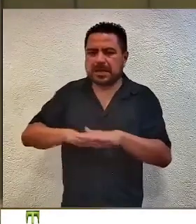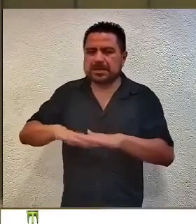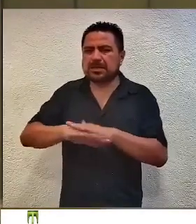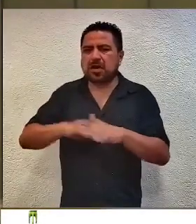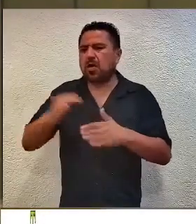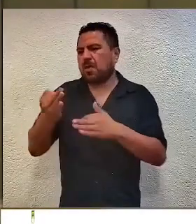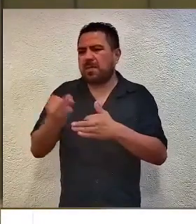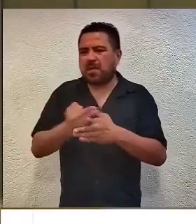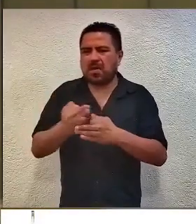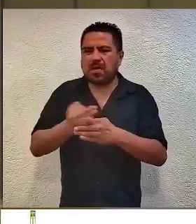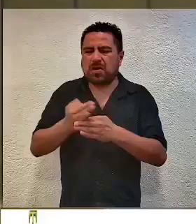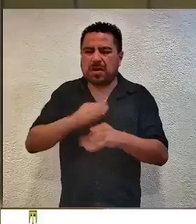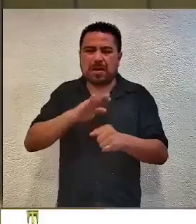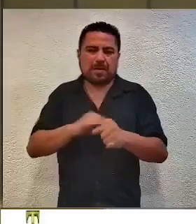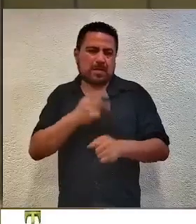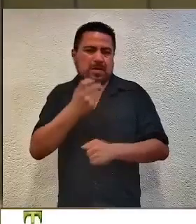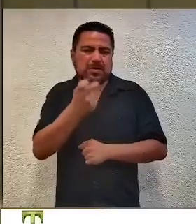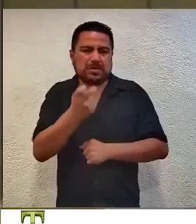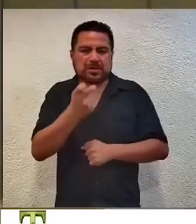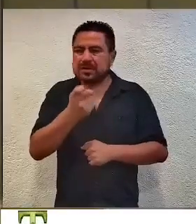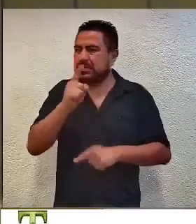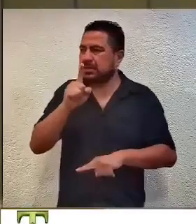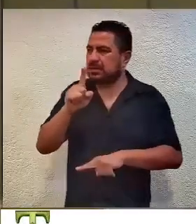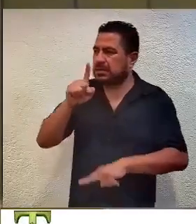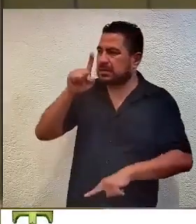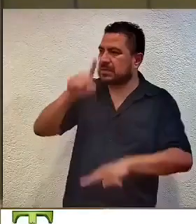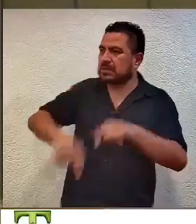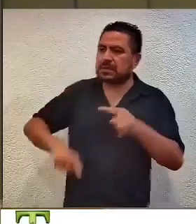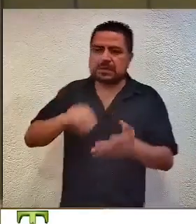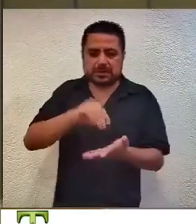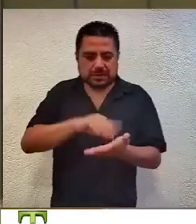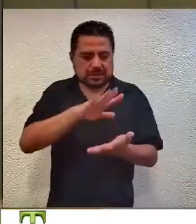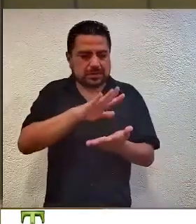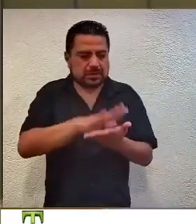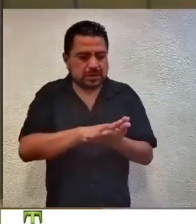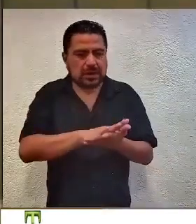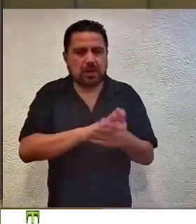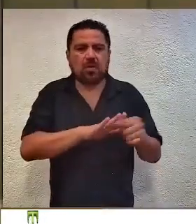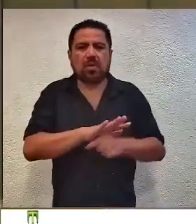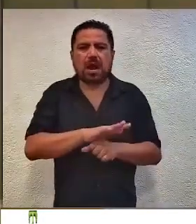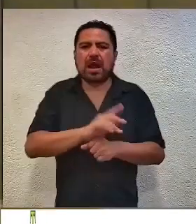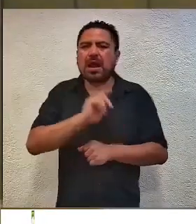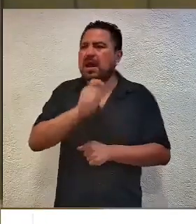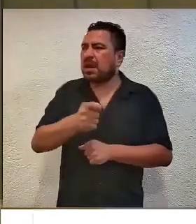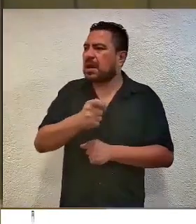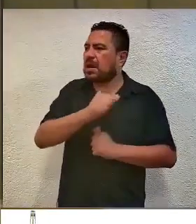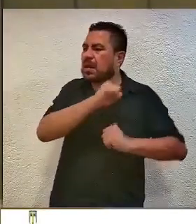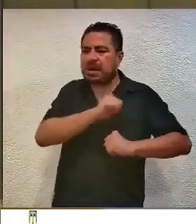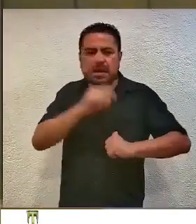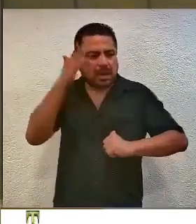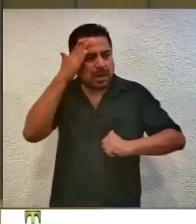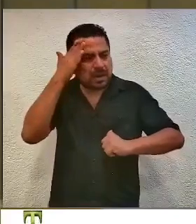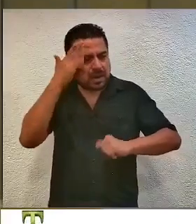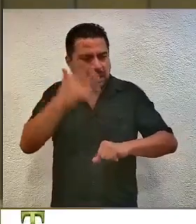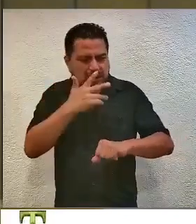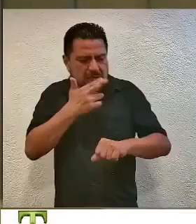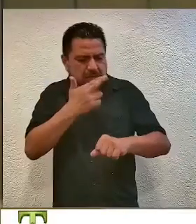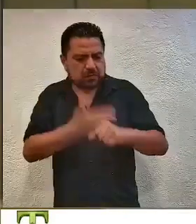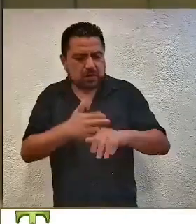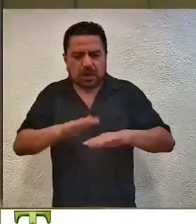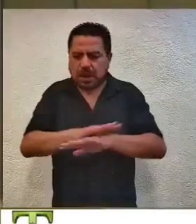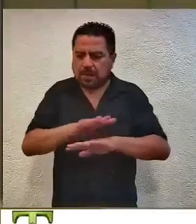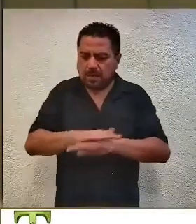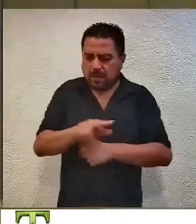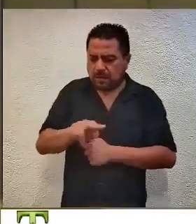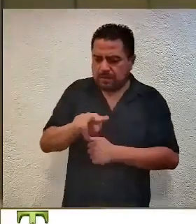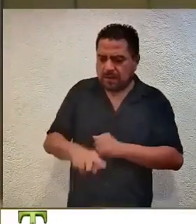lo que acarrea como consecuencia la cancelación del registro del padrón de protagonistas del cambio verdadero